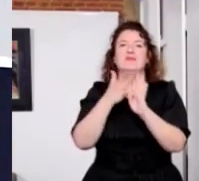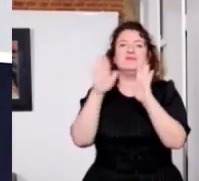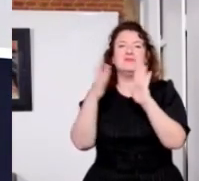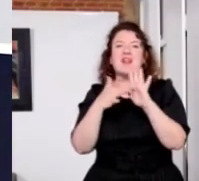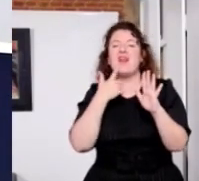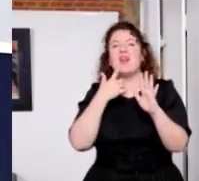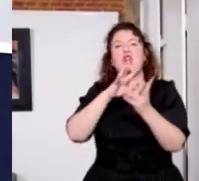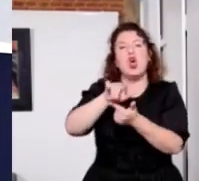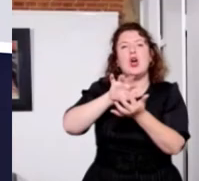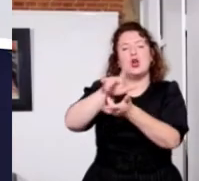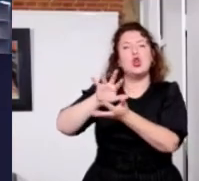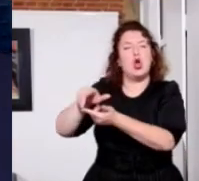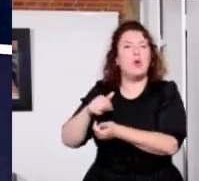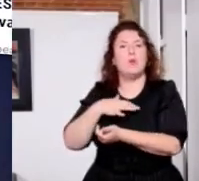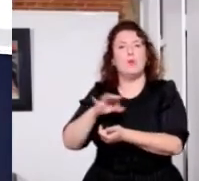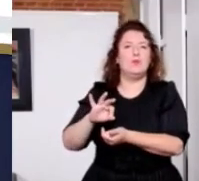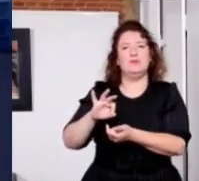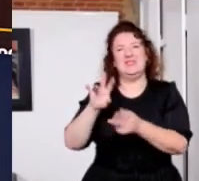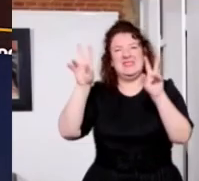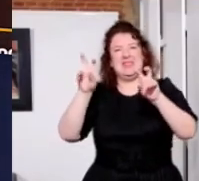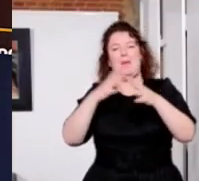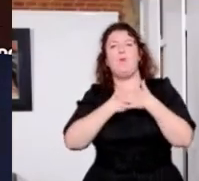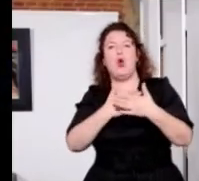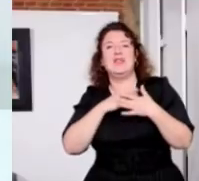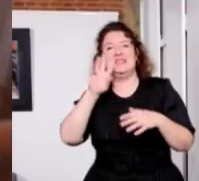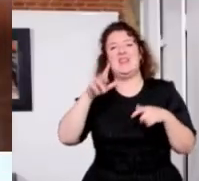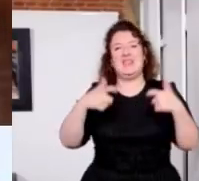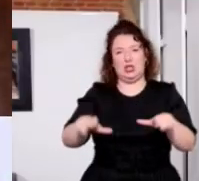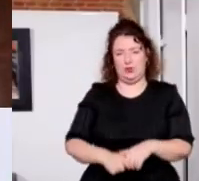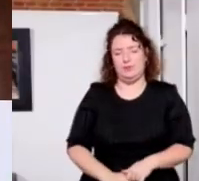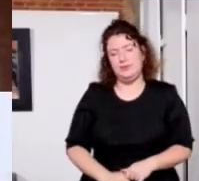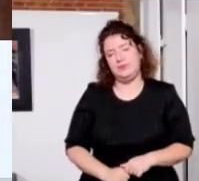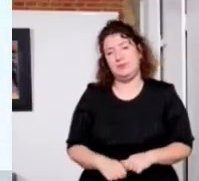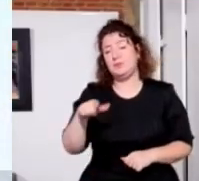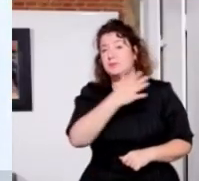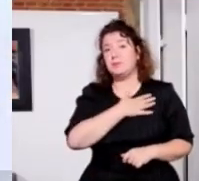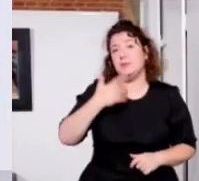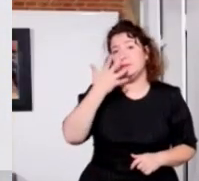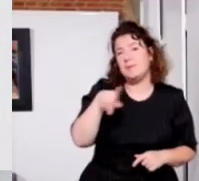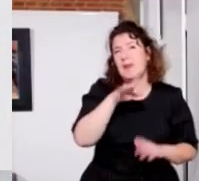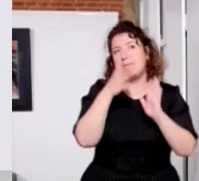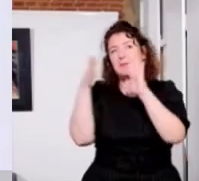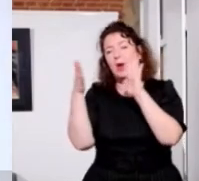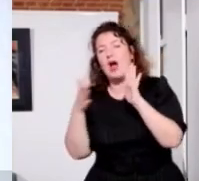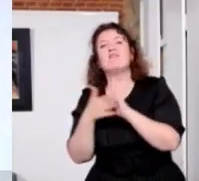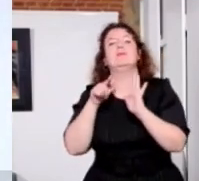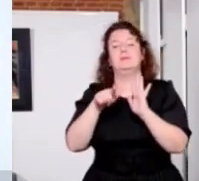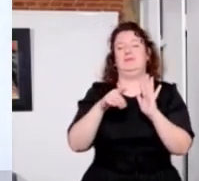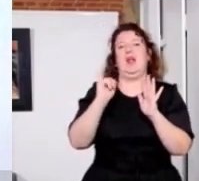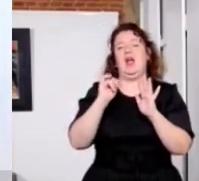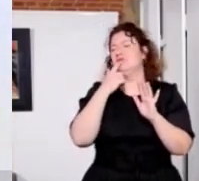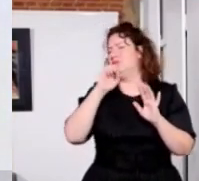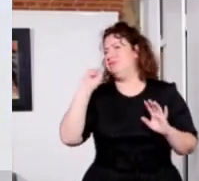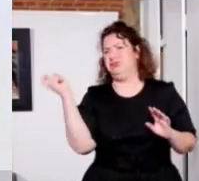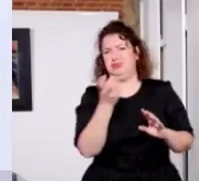permitirá acceder a las principales cabeceras sobre voluntariado y tercer sector. Si prefieres consultar bibliografía, la Volunteca ofrece centenares